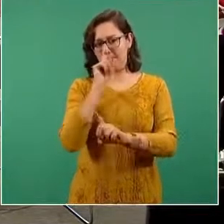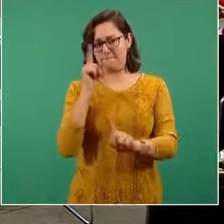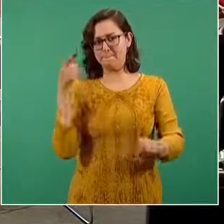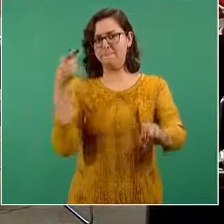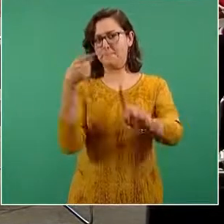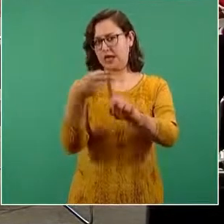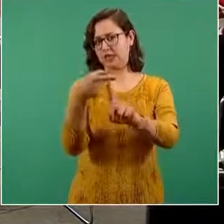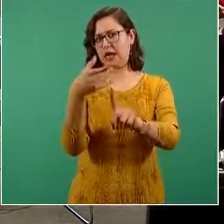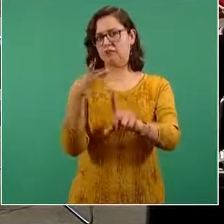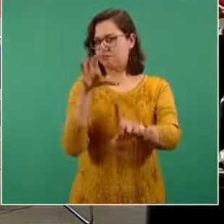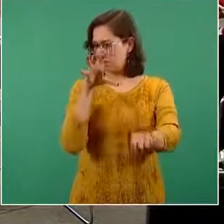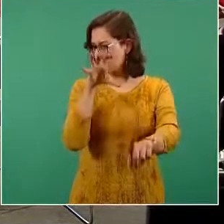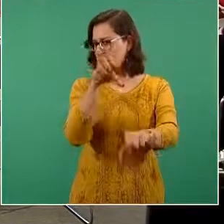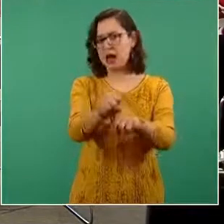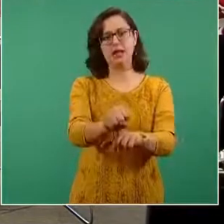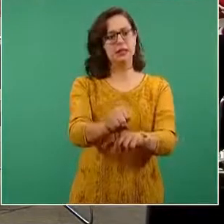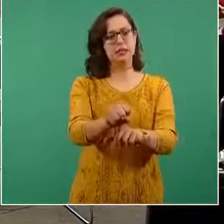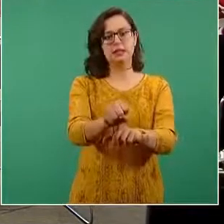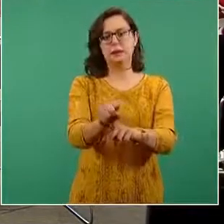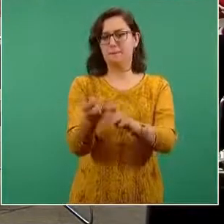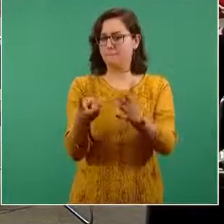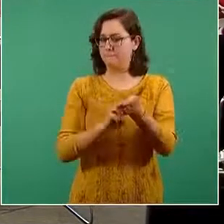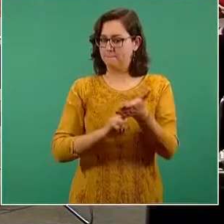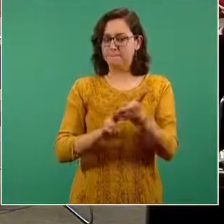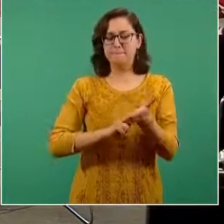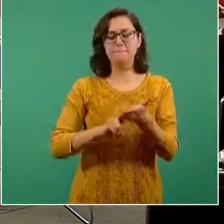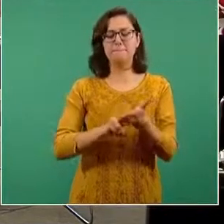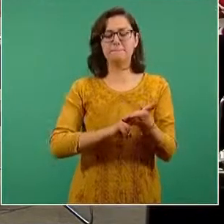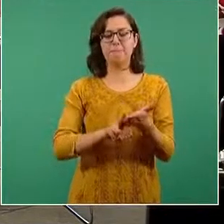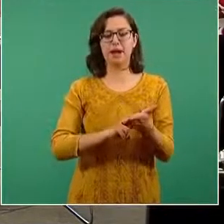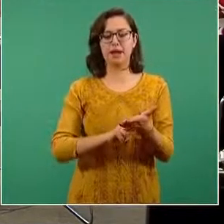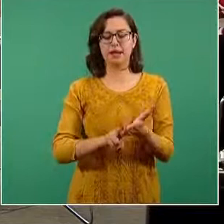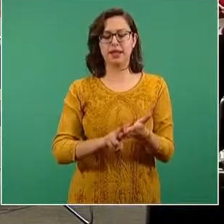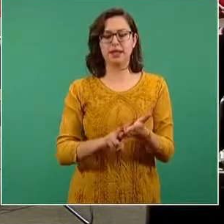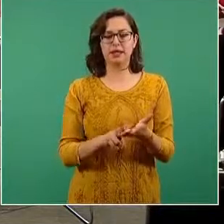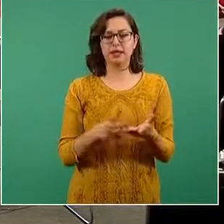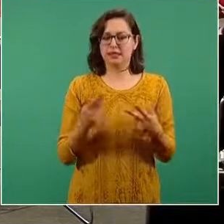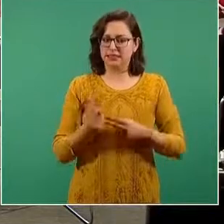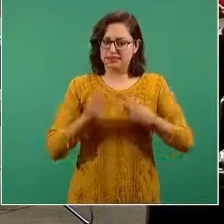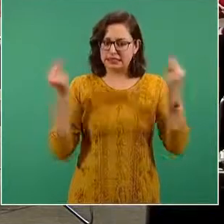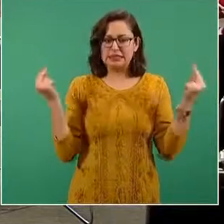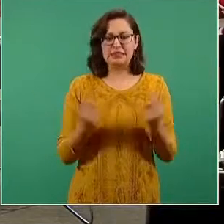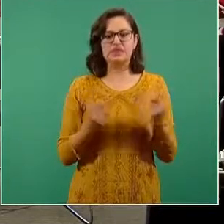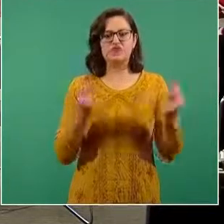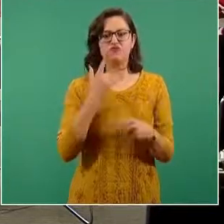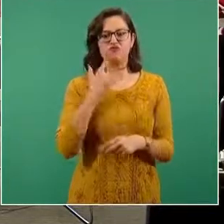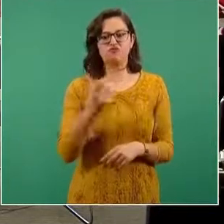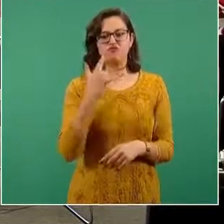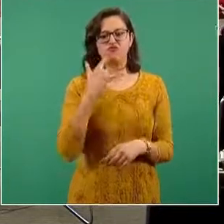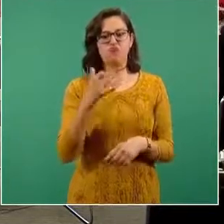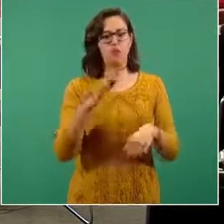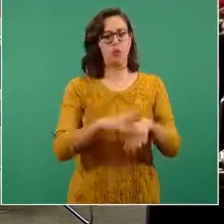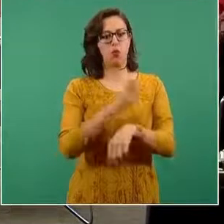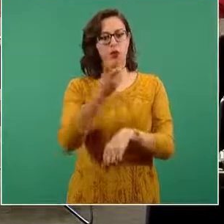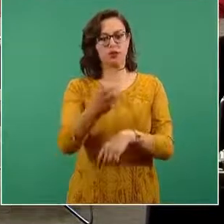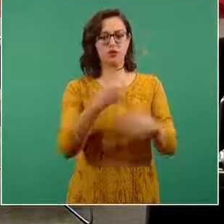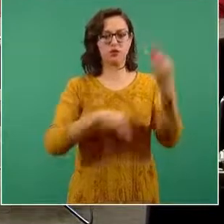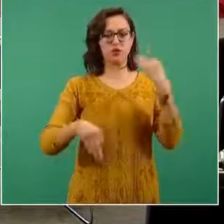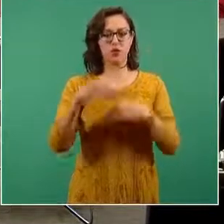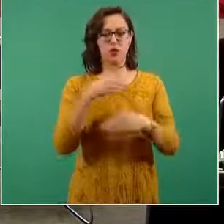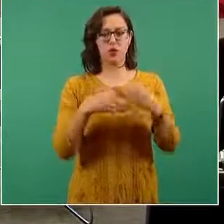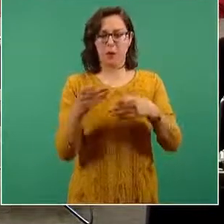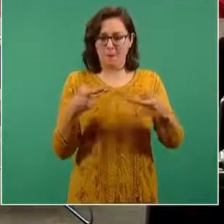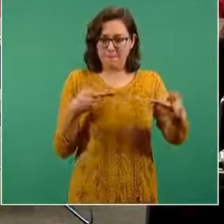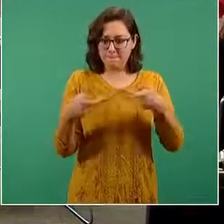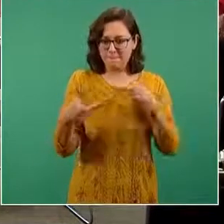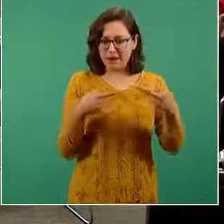de alcanzar el nivel mínimo de riesgo, que en este caso el verde, y por lo tanto orientaron todas sus intervenciones a